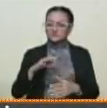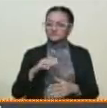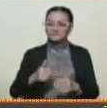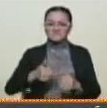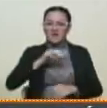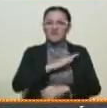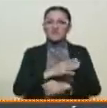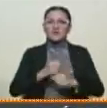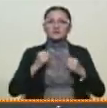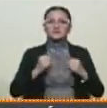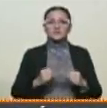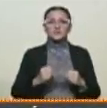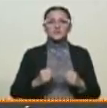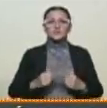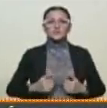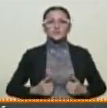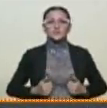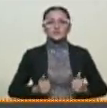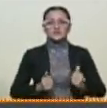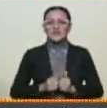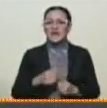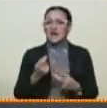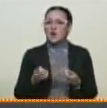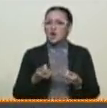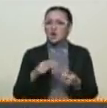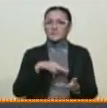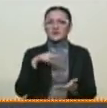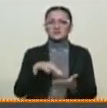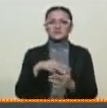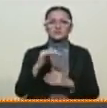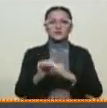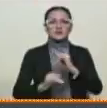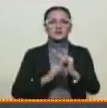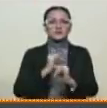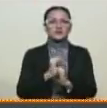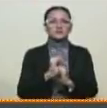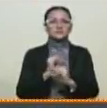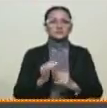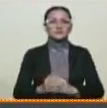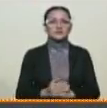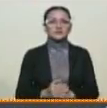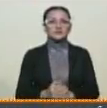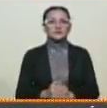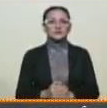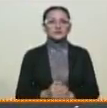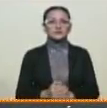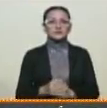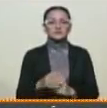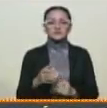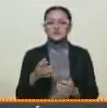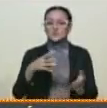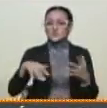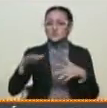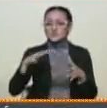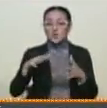fortalecidos. Tormenta económica, nacional, internacional y tormenta